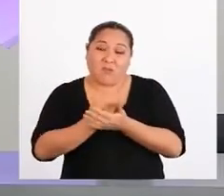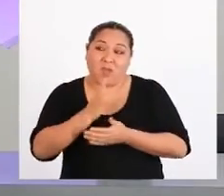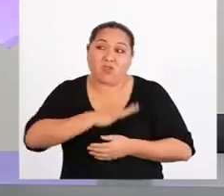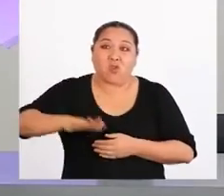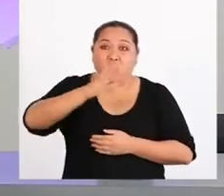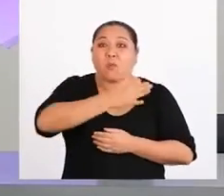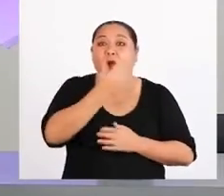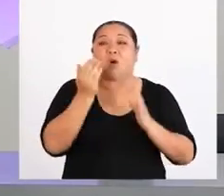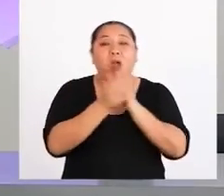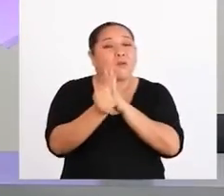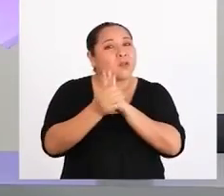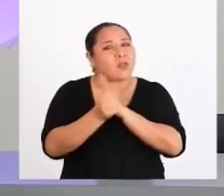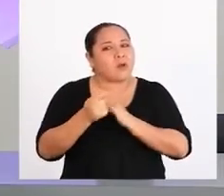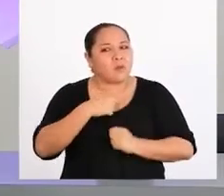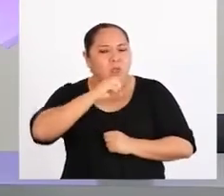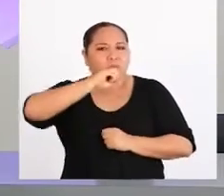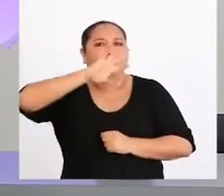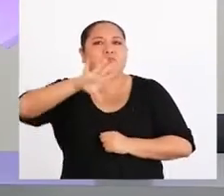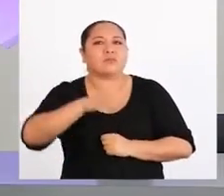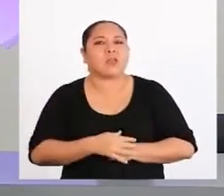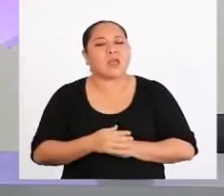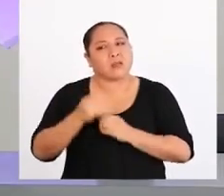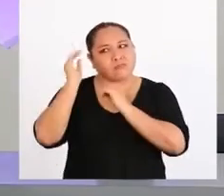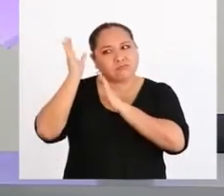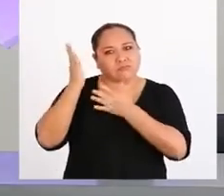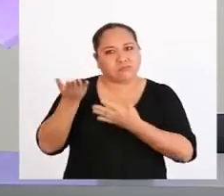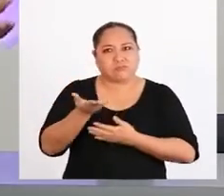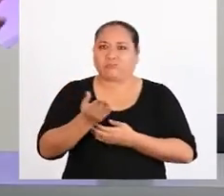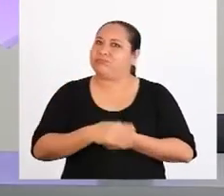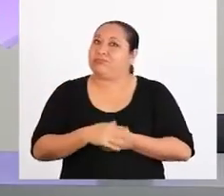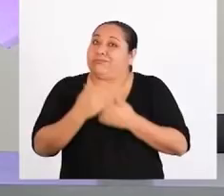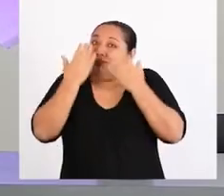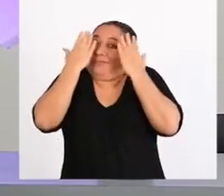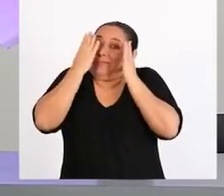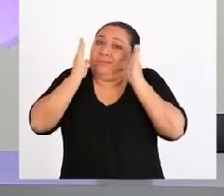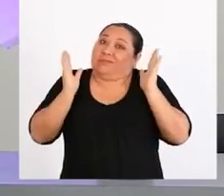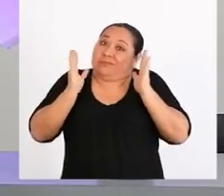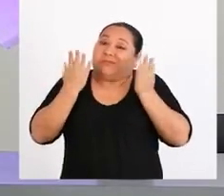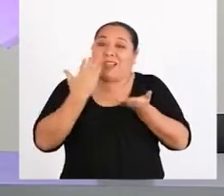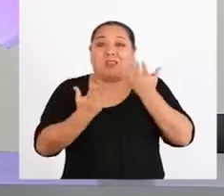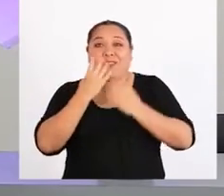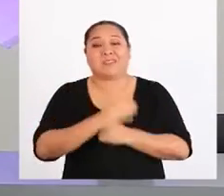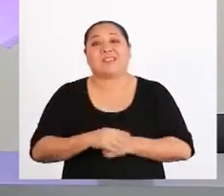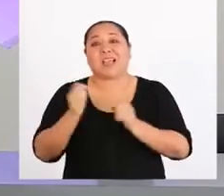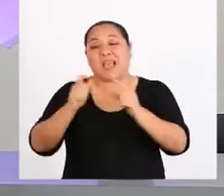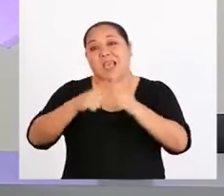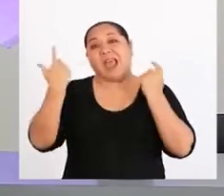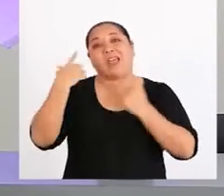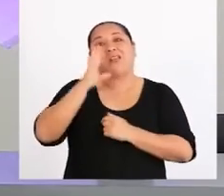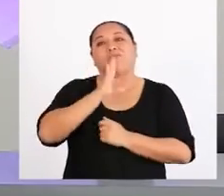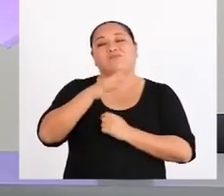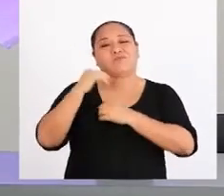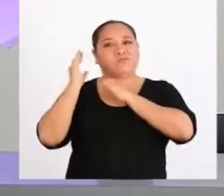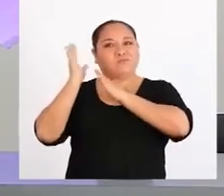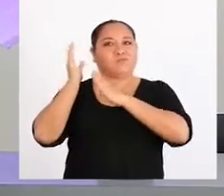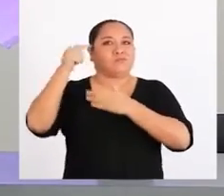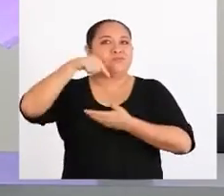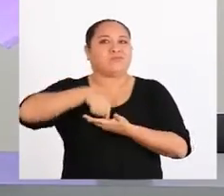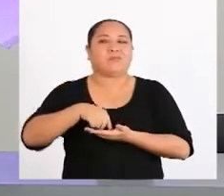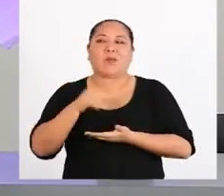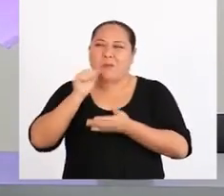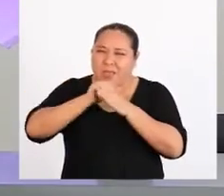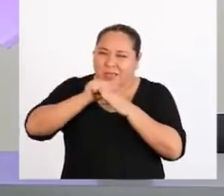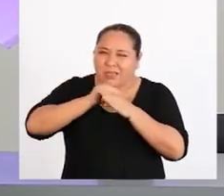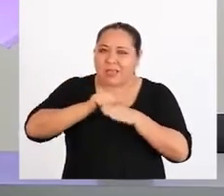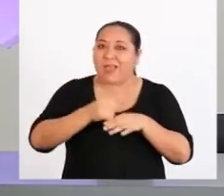mejorar nuestras habilidades para expresar nuestros discursos y, quién sabe, volvernos también grandes oradores si nos ejercitamos en